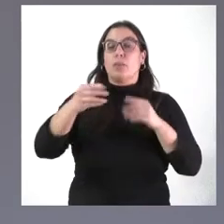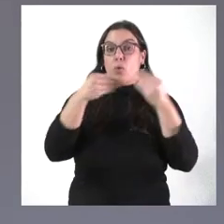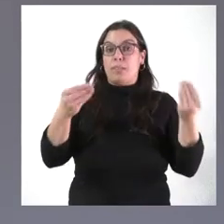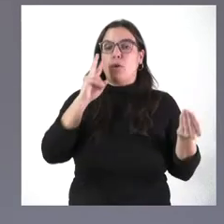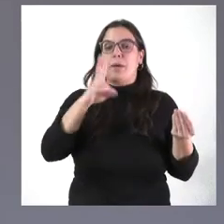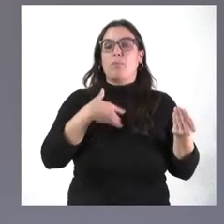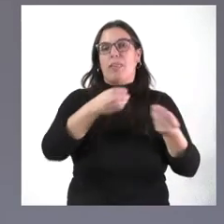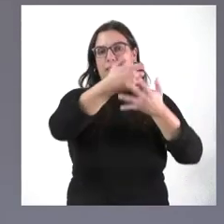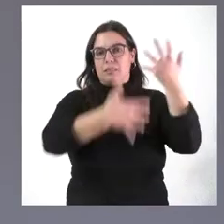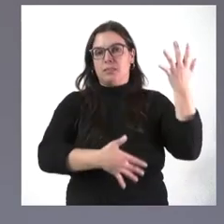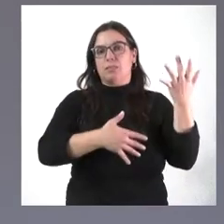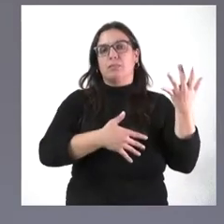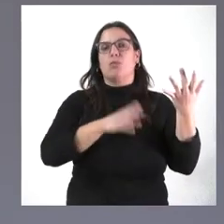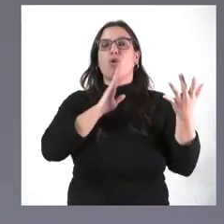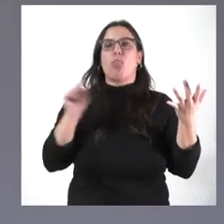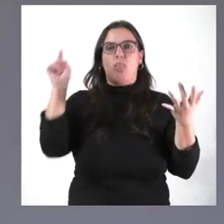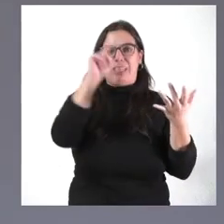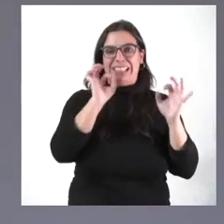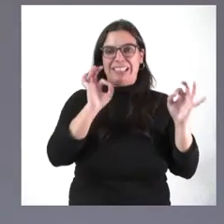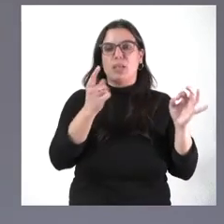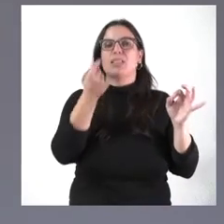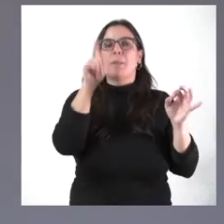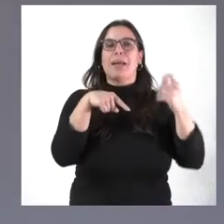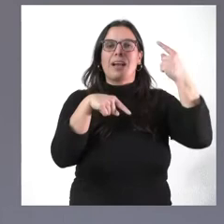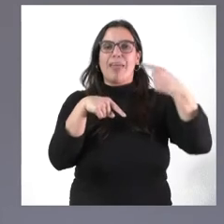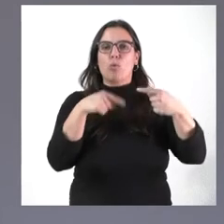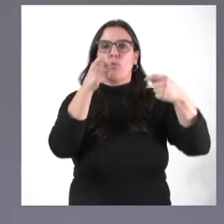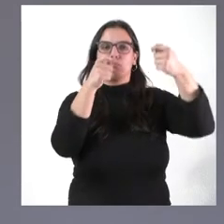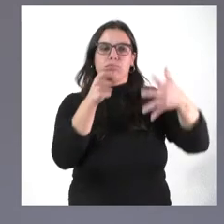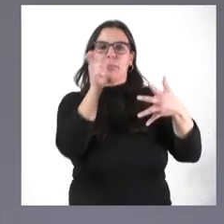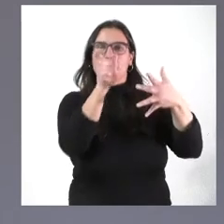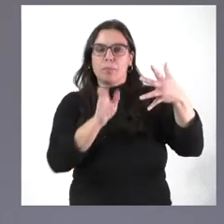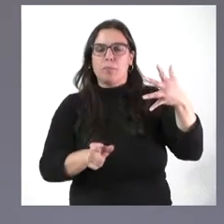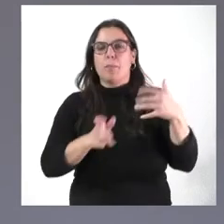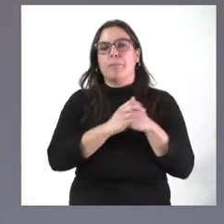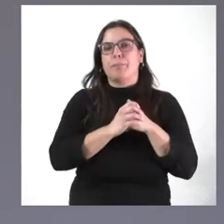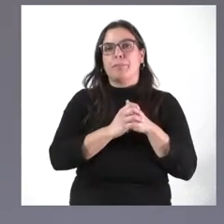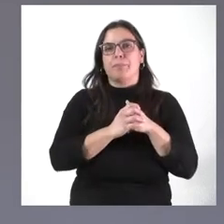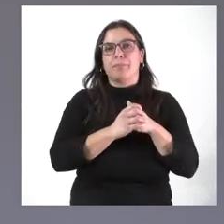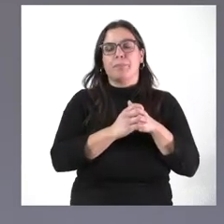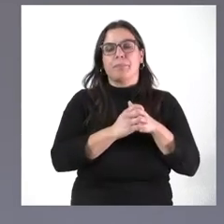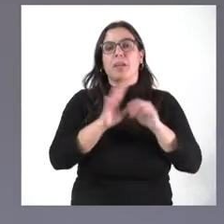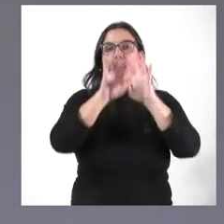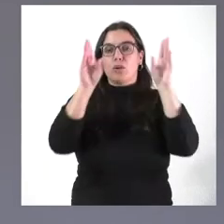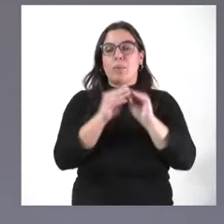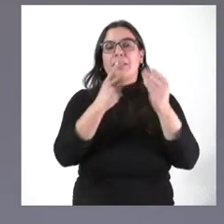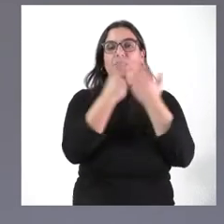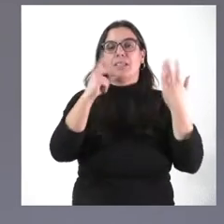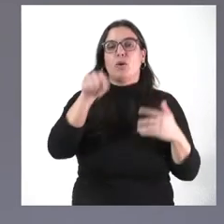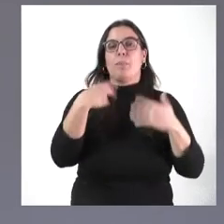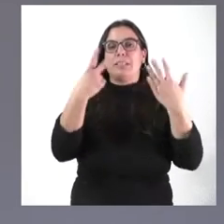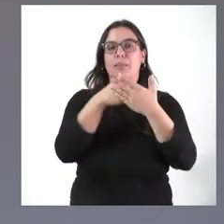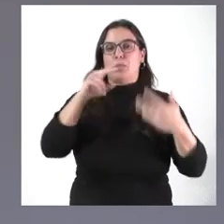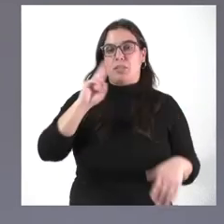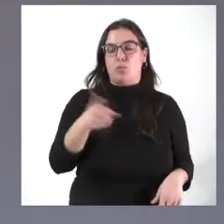de los distintos consorcios y las cantidades que se asignan a cada uno de los consorcios y provincias repito global son 17,7 millones de